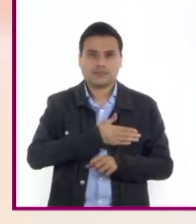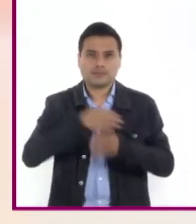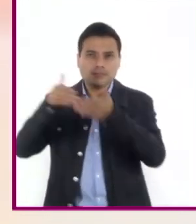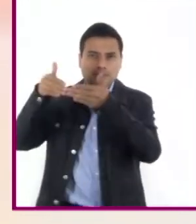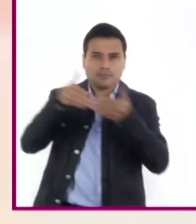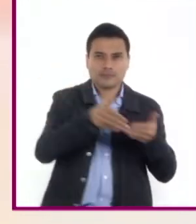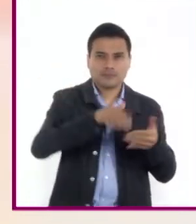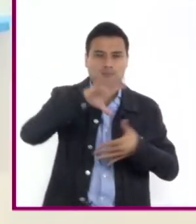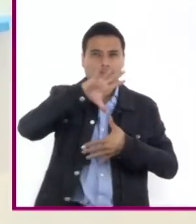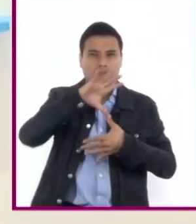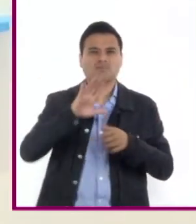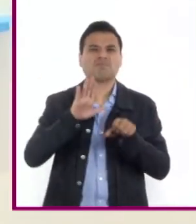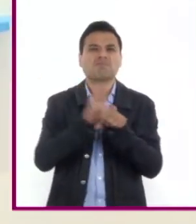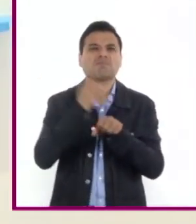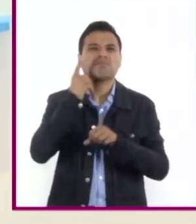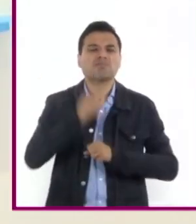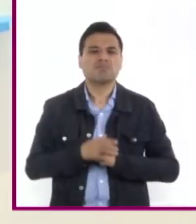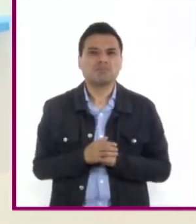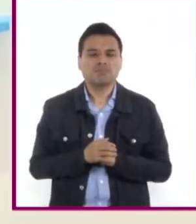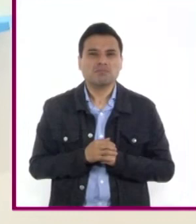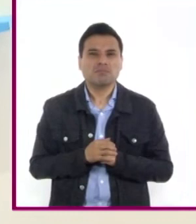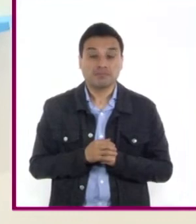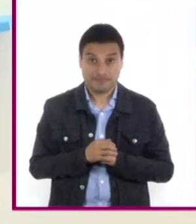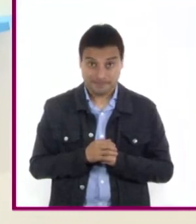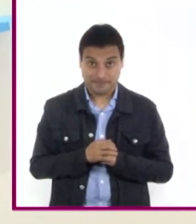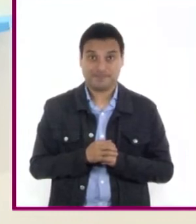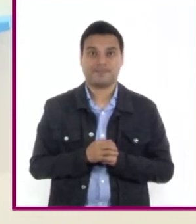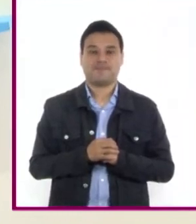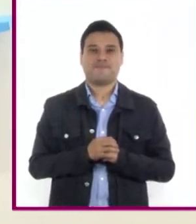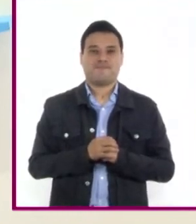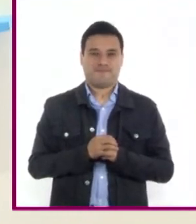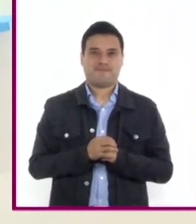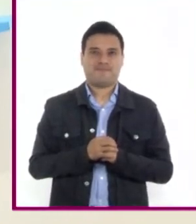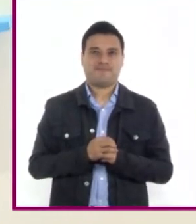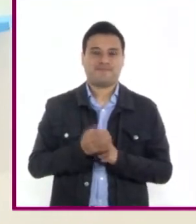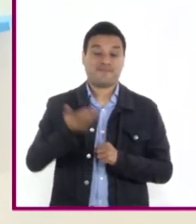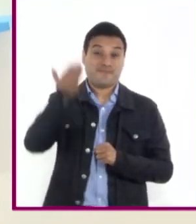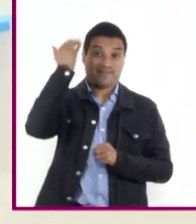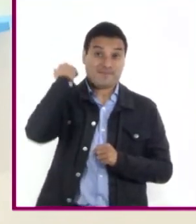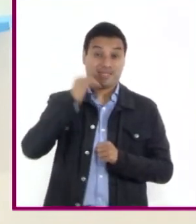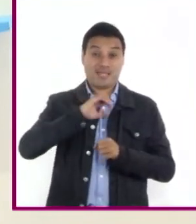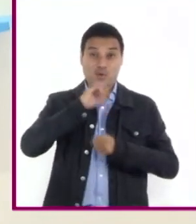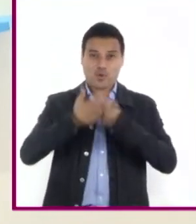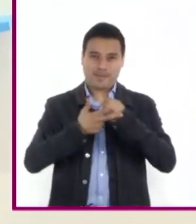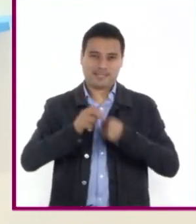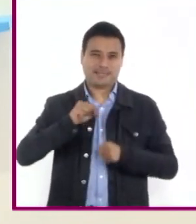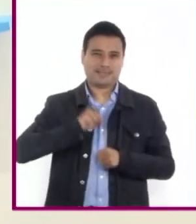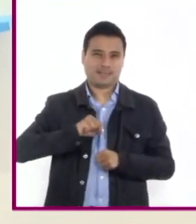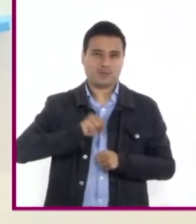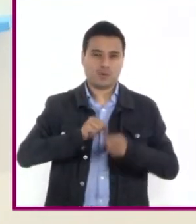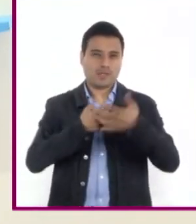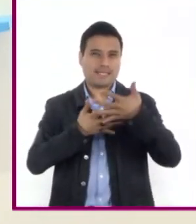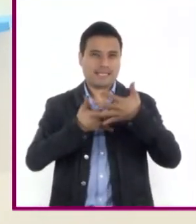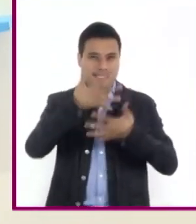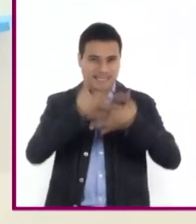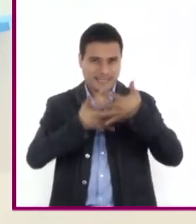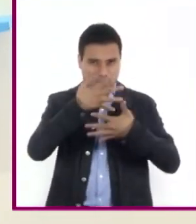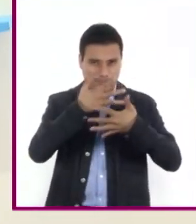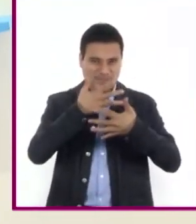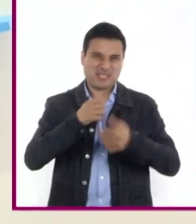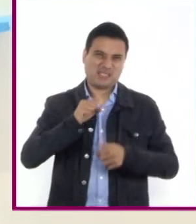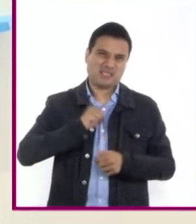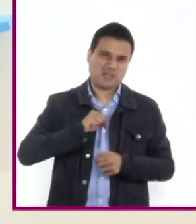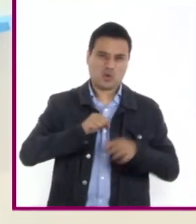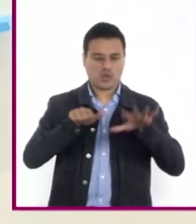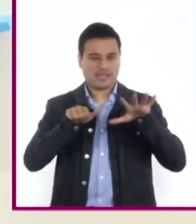nuevas rutas marítimas? Los viajes de exploración que llevaron a cabo los europeos a finales del siglo XV e inicios del